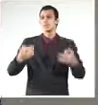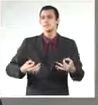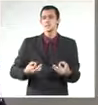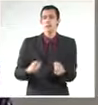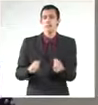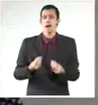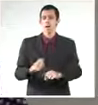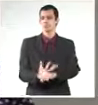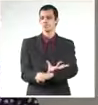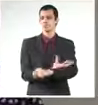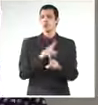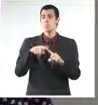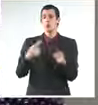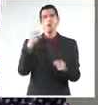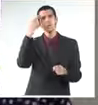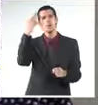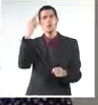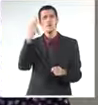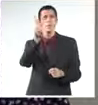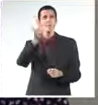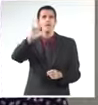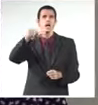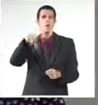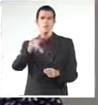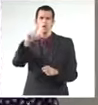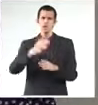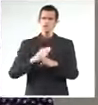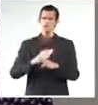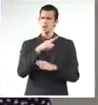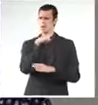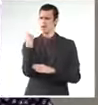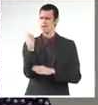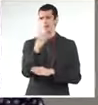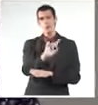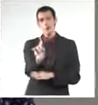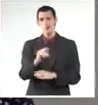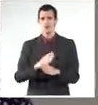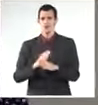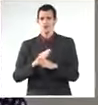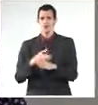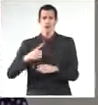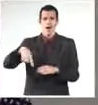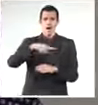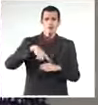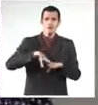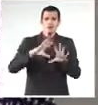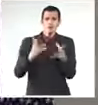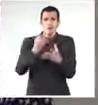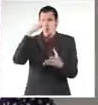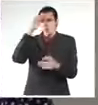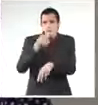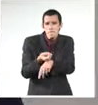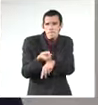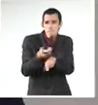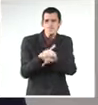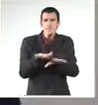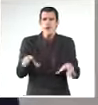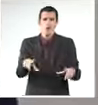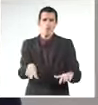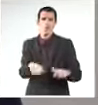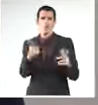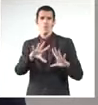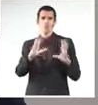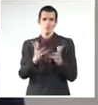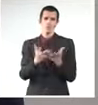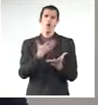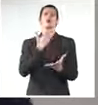llaman su independencia. En consecuencia, es una fecha memorable para los dominicanos, para los cubanos y para los latinos. El